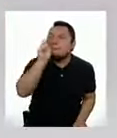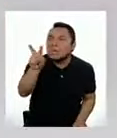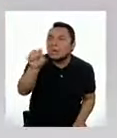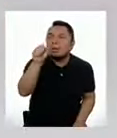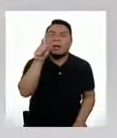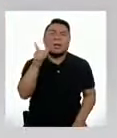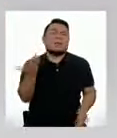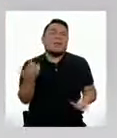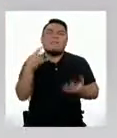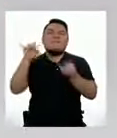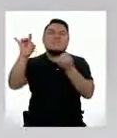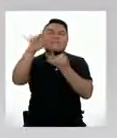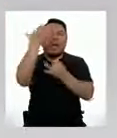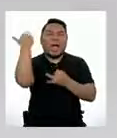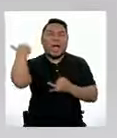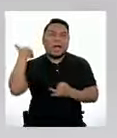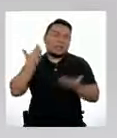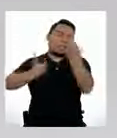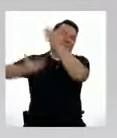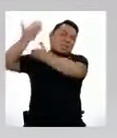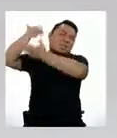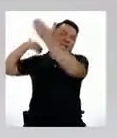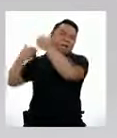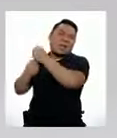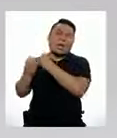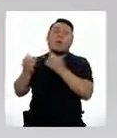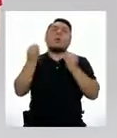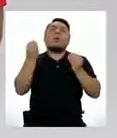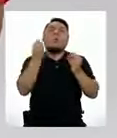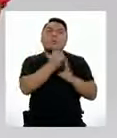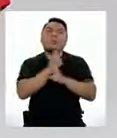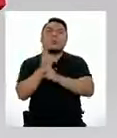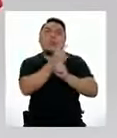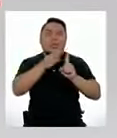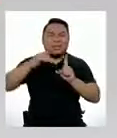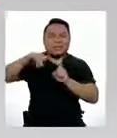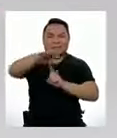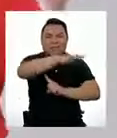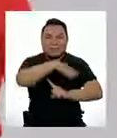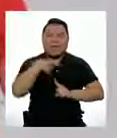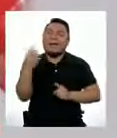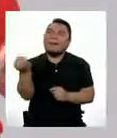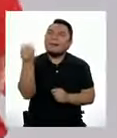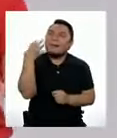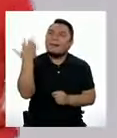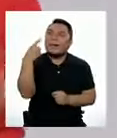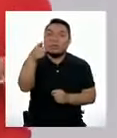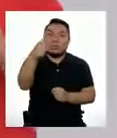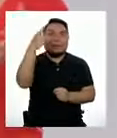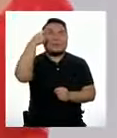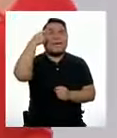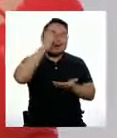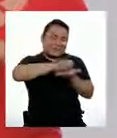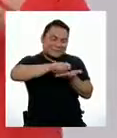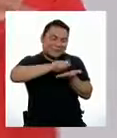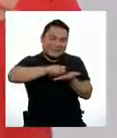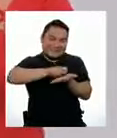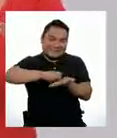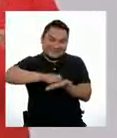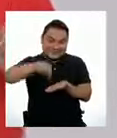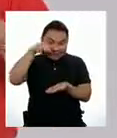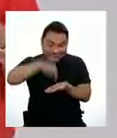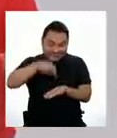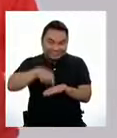referida a la forma a la que nuestros antepasados veían la naturaleza y cómo la cuidaban. Esta historia la compartirán con